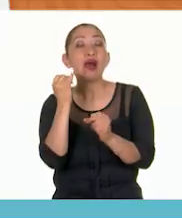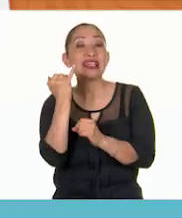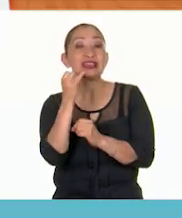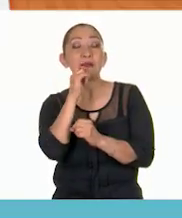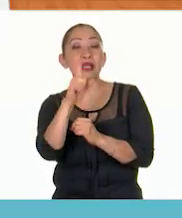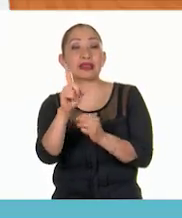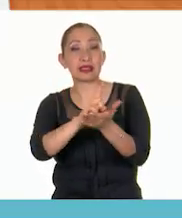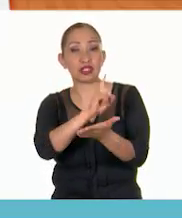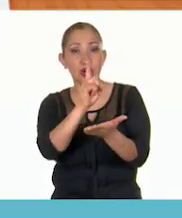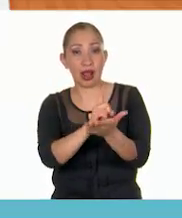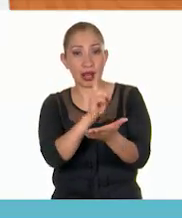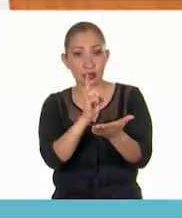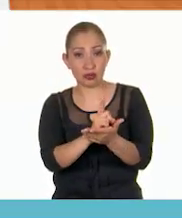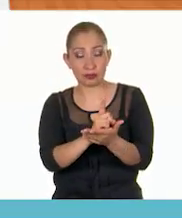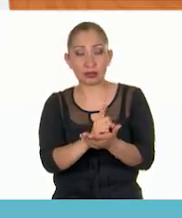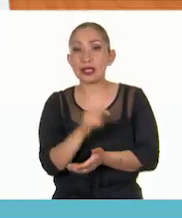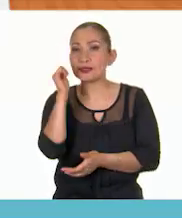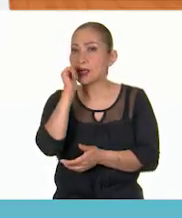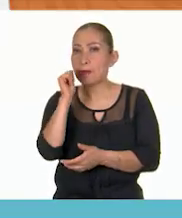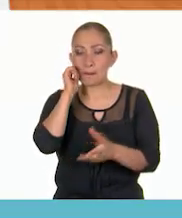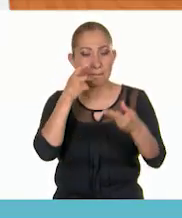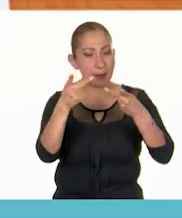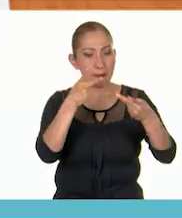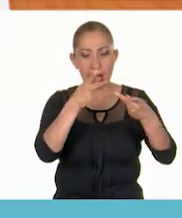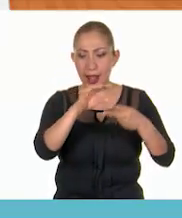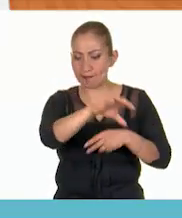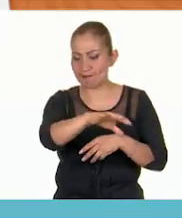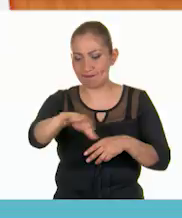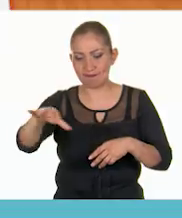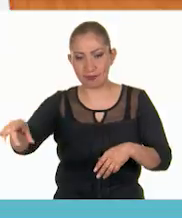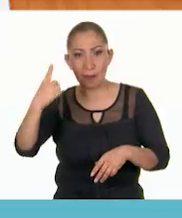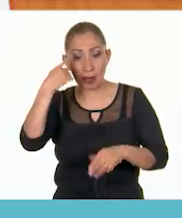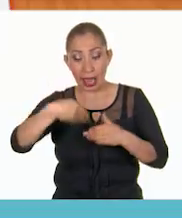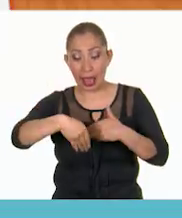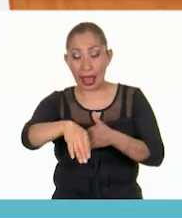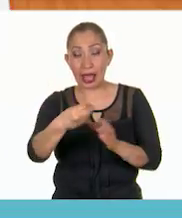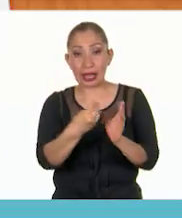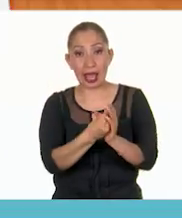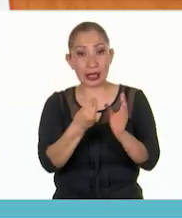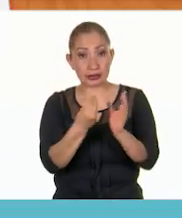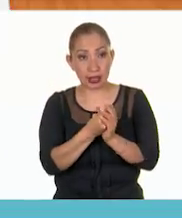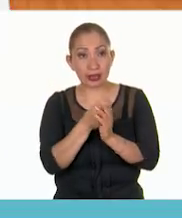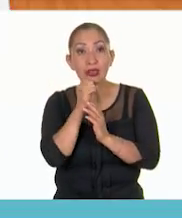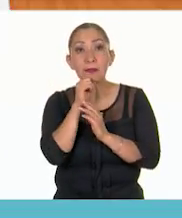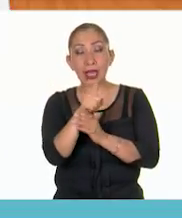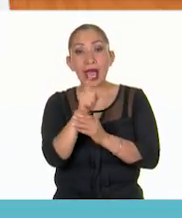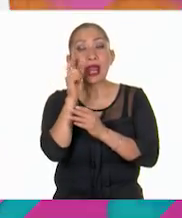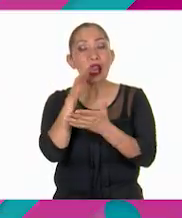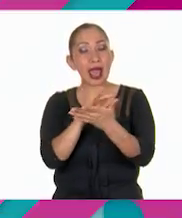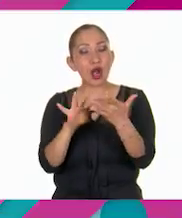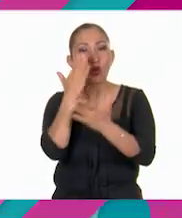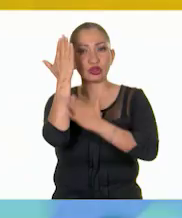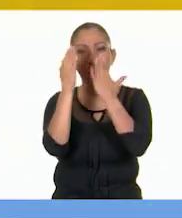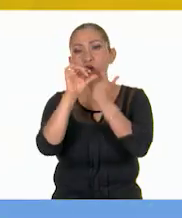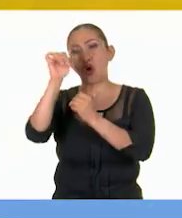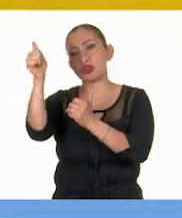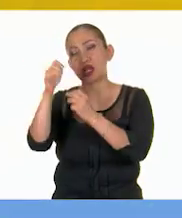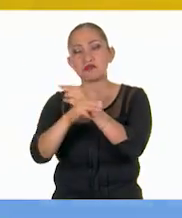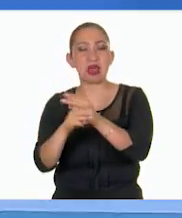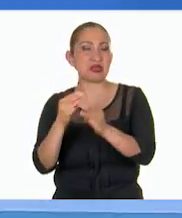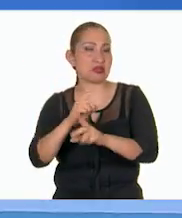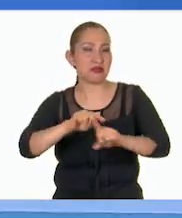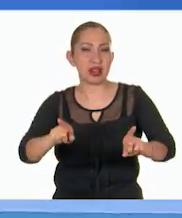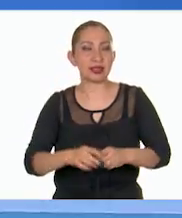diccionario. Recuerden tenerlo siempre a la mano durante esta clase y también al leer o estudiar otras